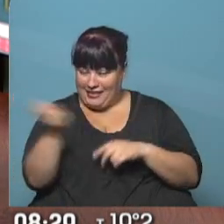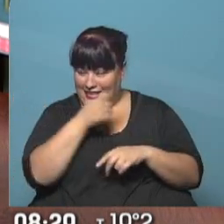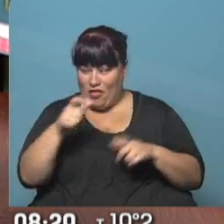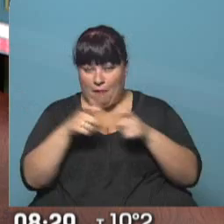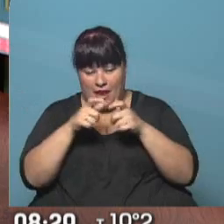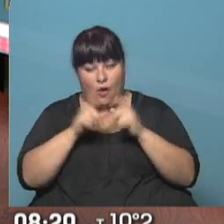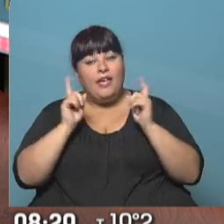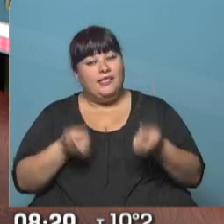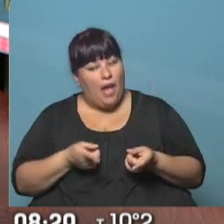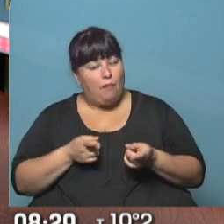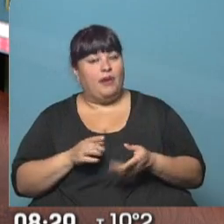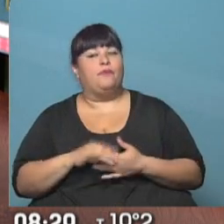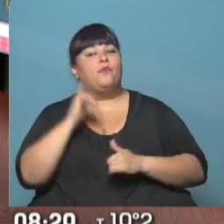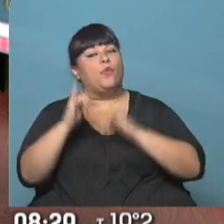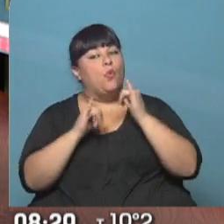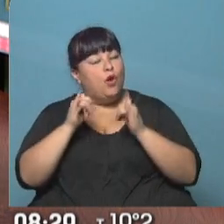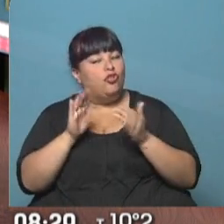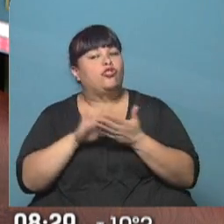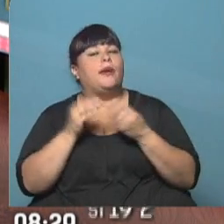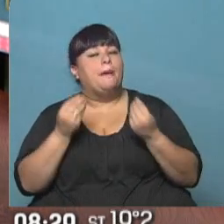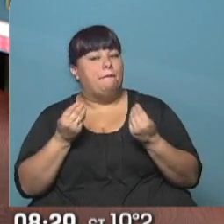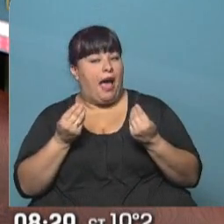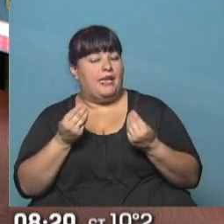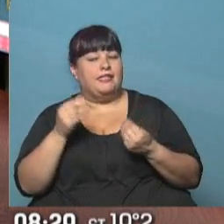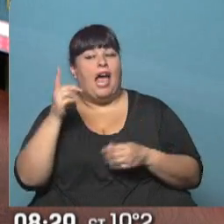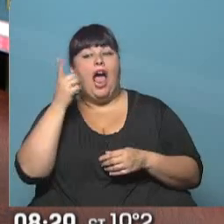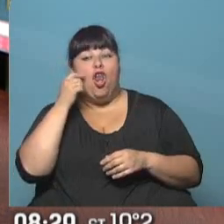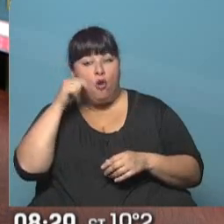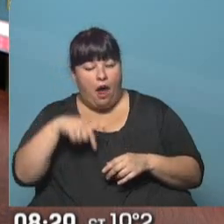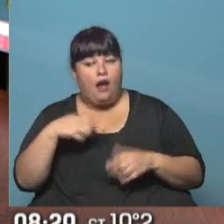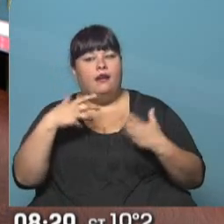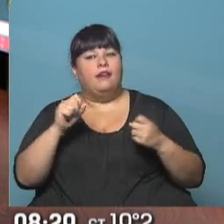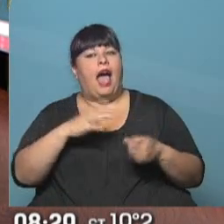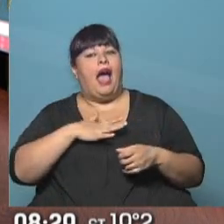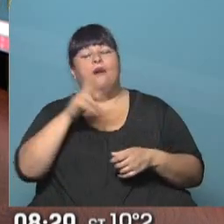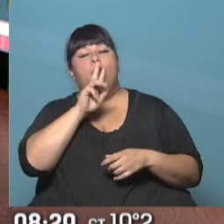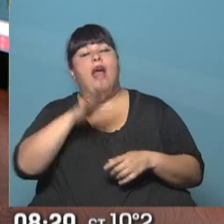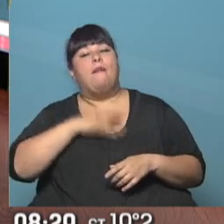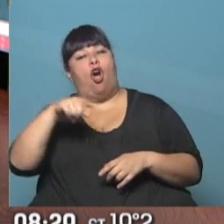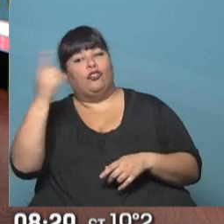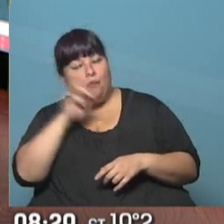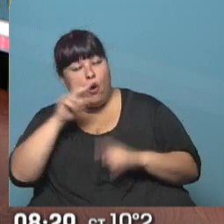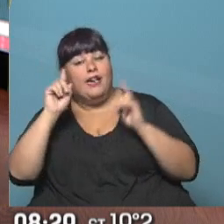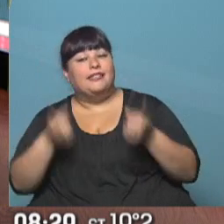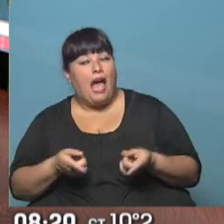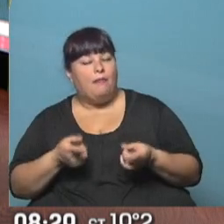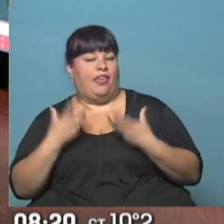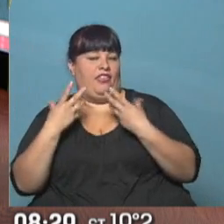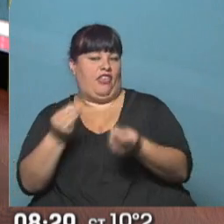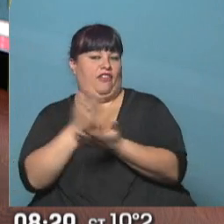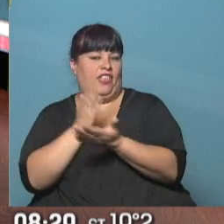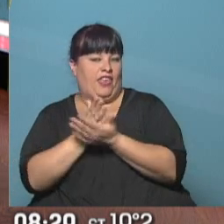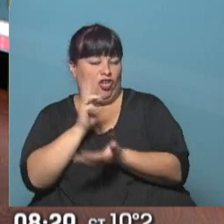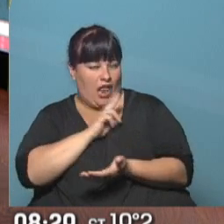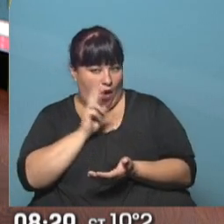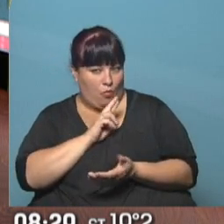esta película, también cuenta lo que le está pasando a Billie Jean King, descubriendo un amor en otra mujer y al mismo tiempo defendiendo los derechos